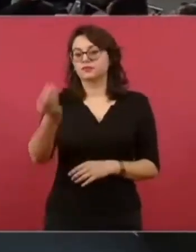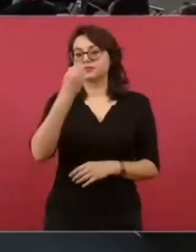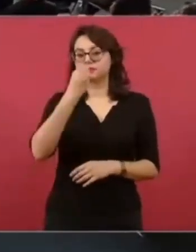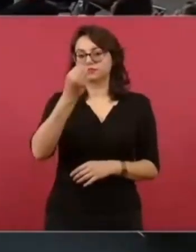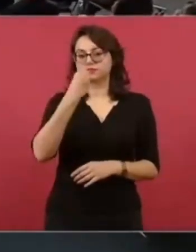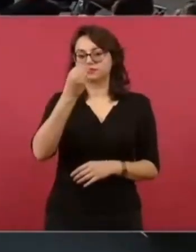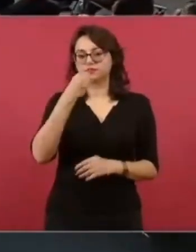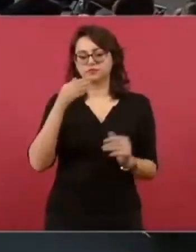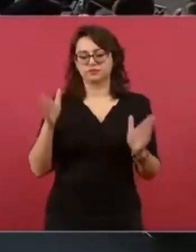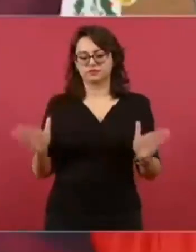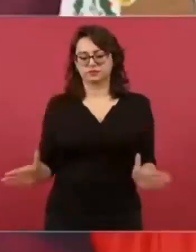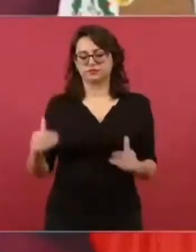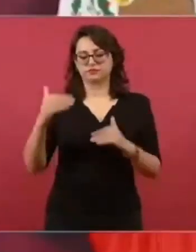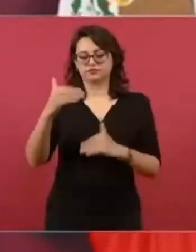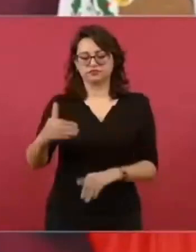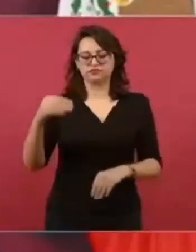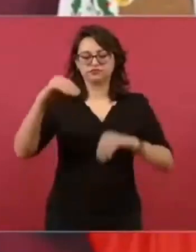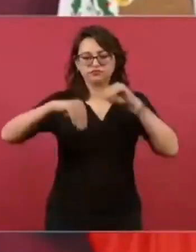se